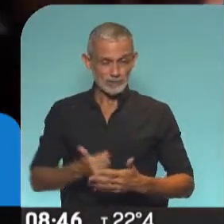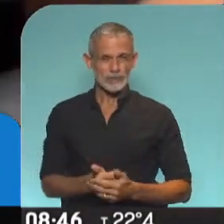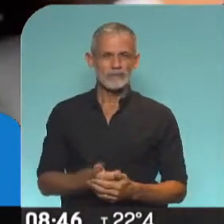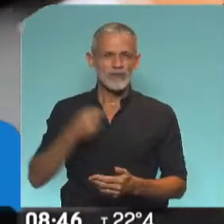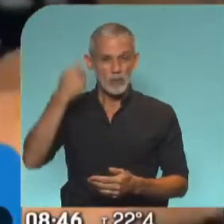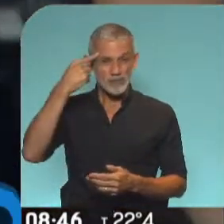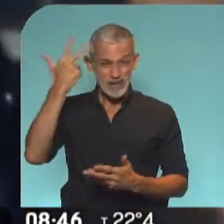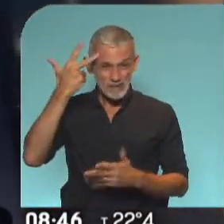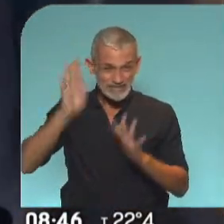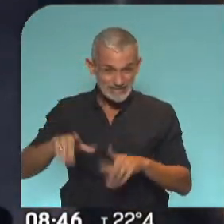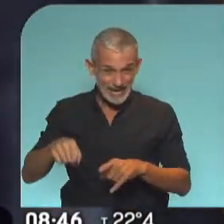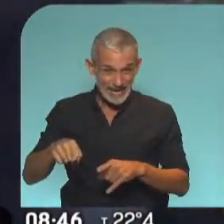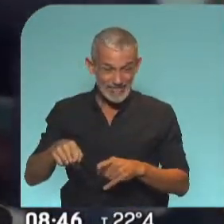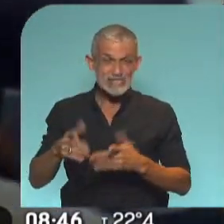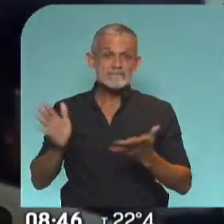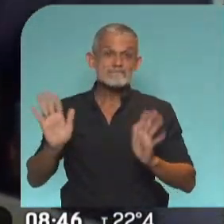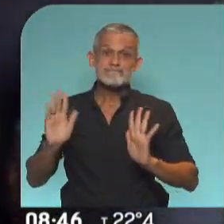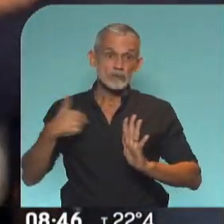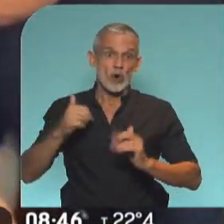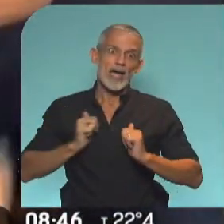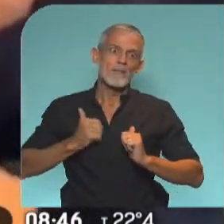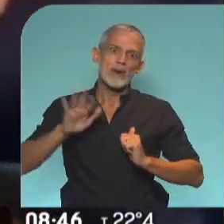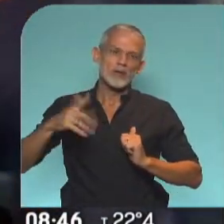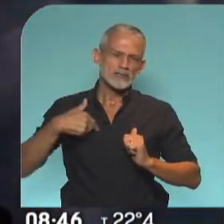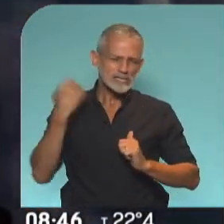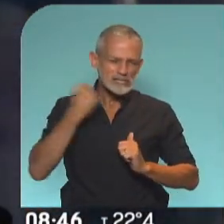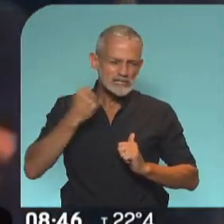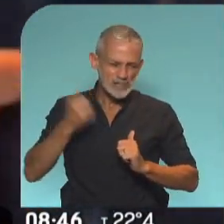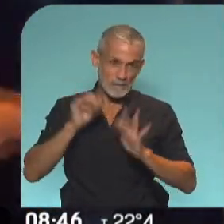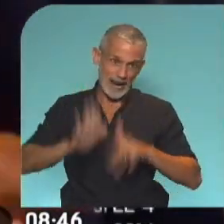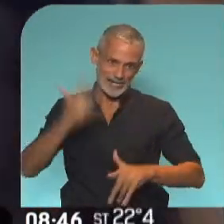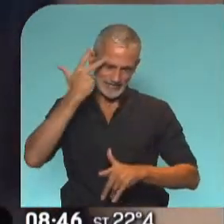va a quedar Leo Messi? Yo espero que sí, voy a hacer lo posible para que se quede. Muy bien, gracias.